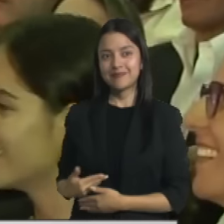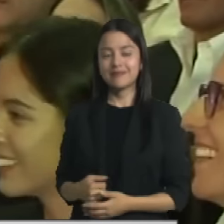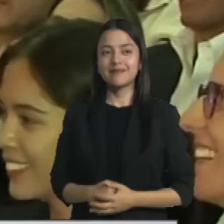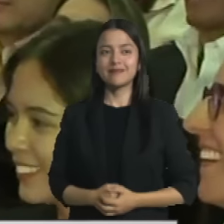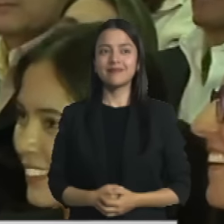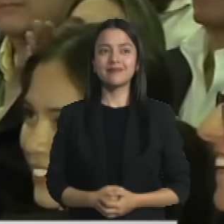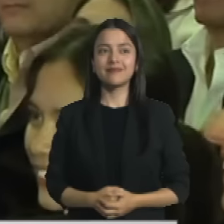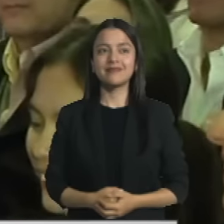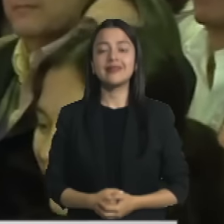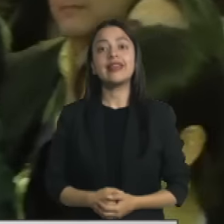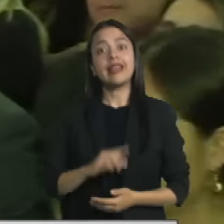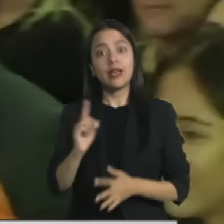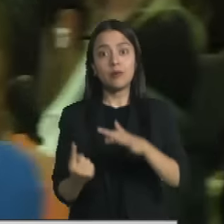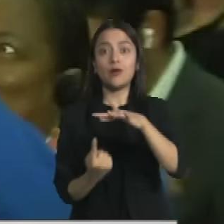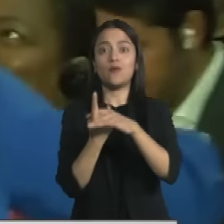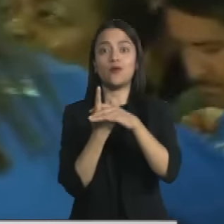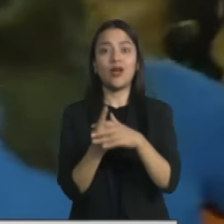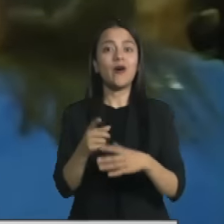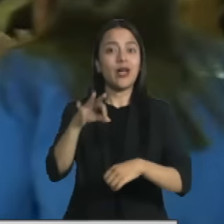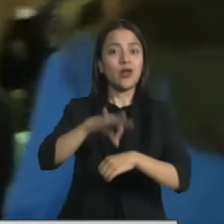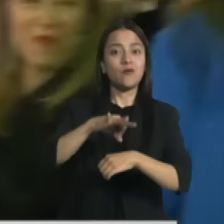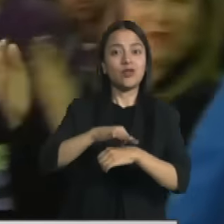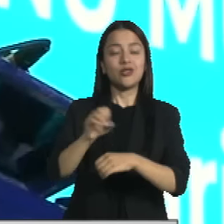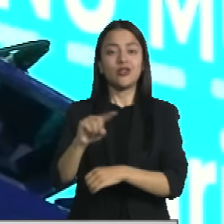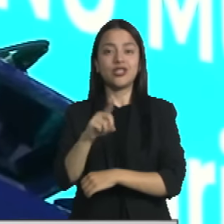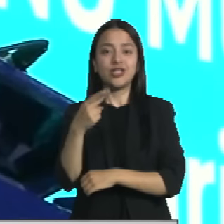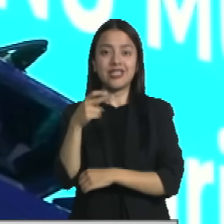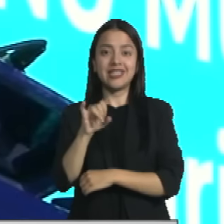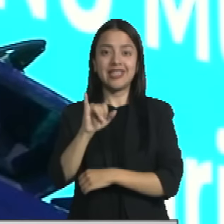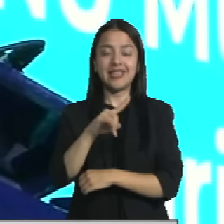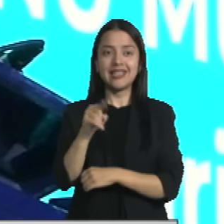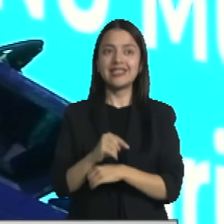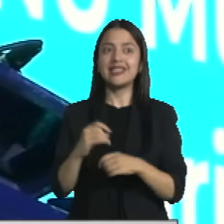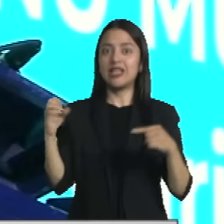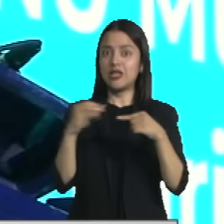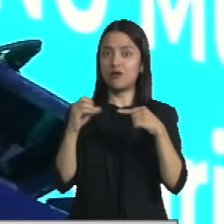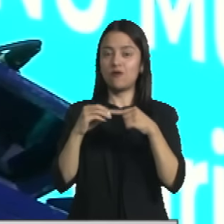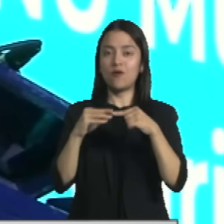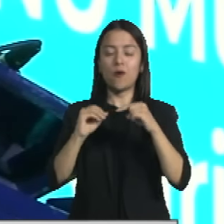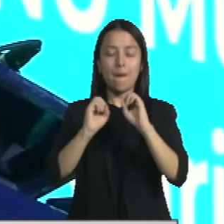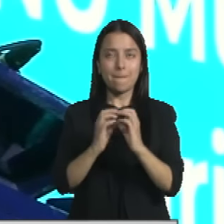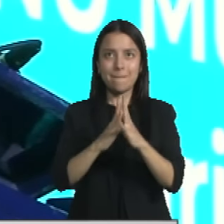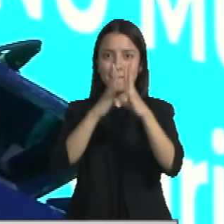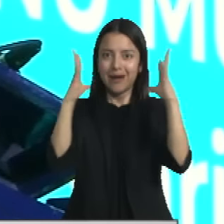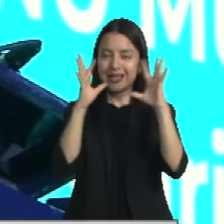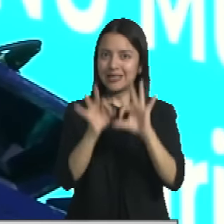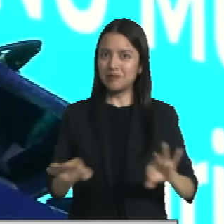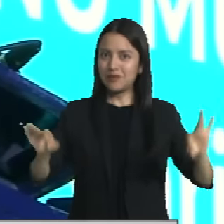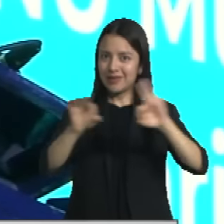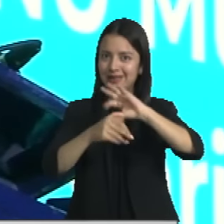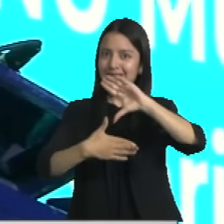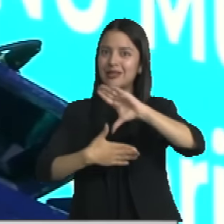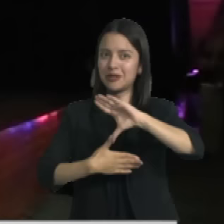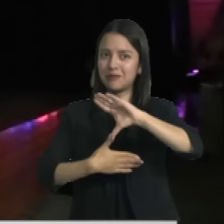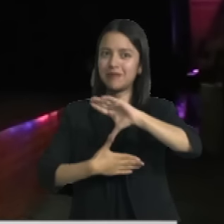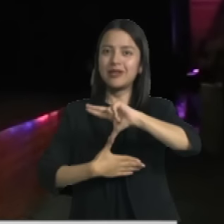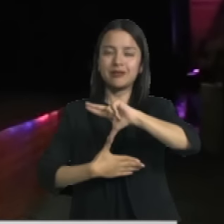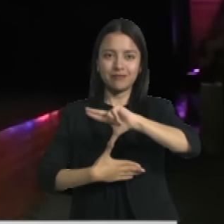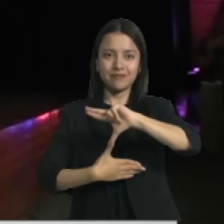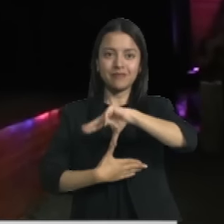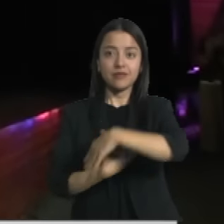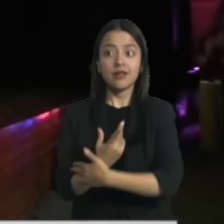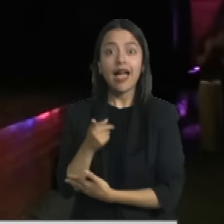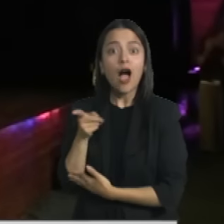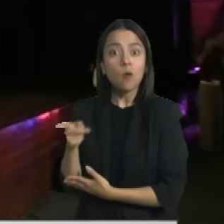Nadia, quien es la fundadora de She is y que es el foro de equidad de género más grande de Latinoamérica, recordó que se han llevado a la